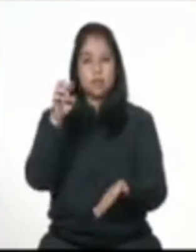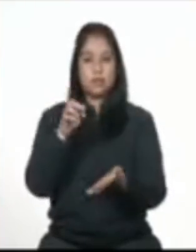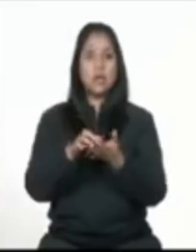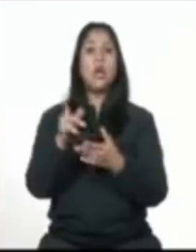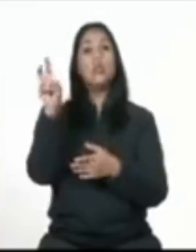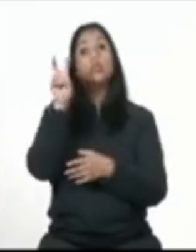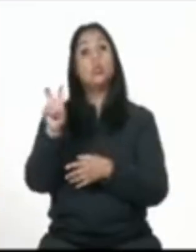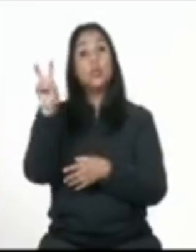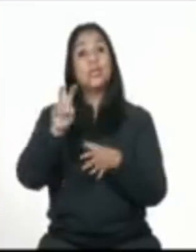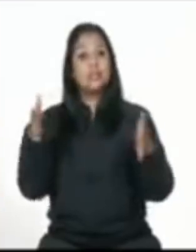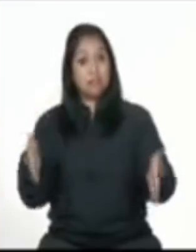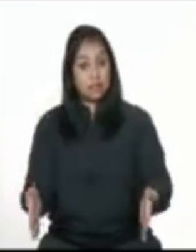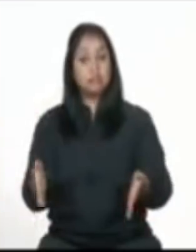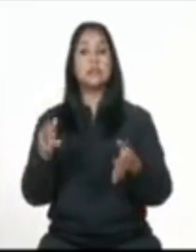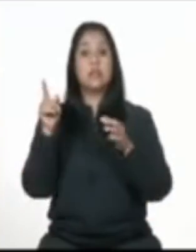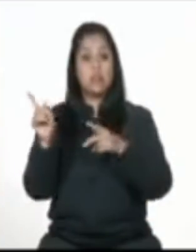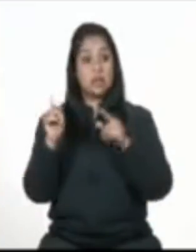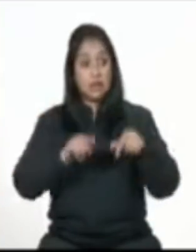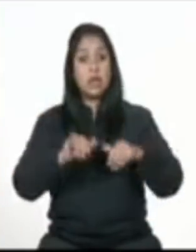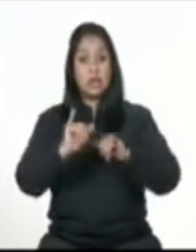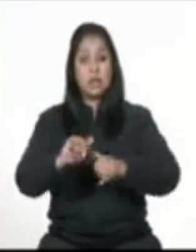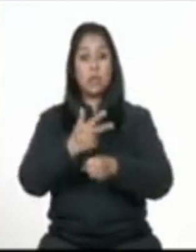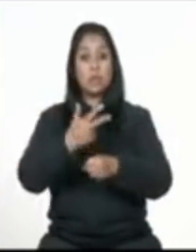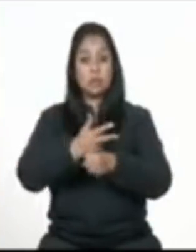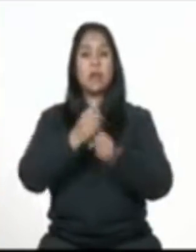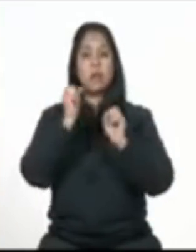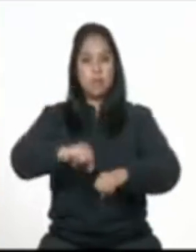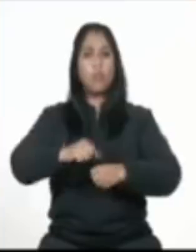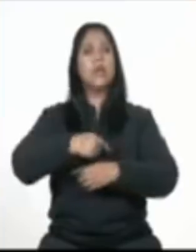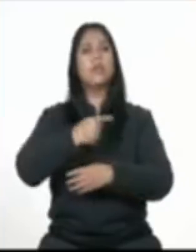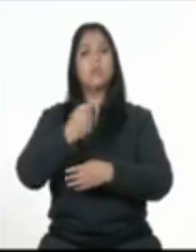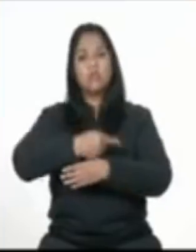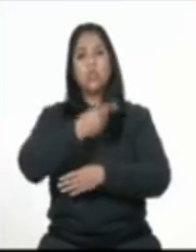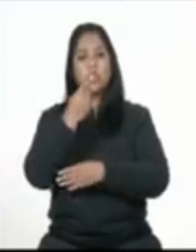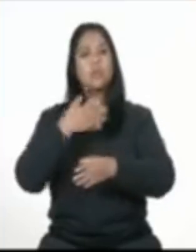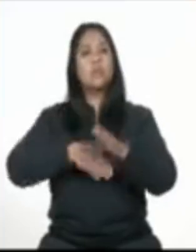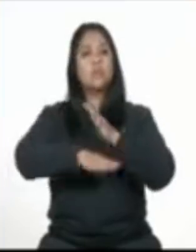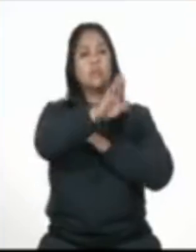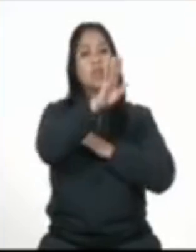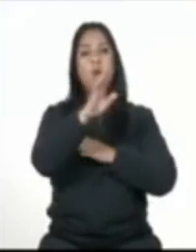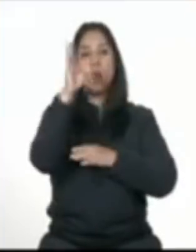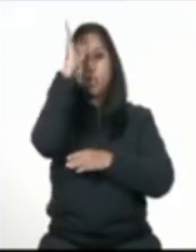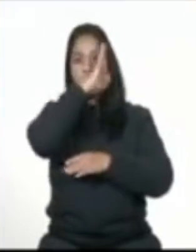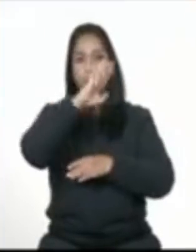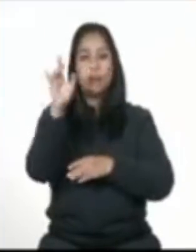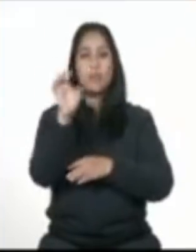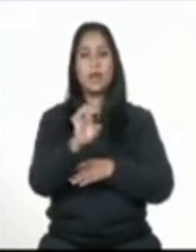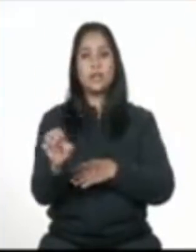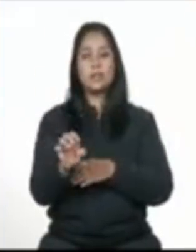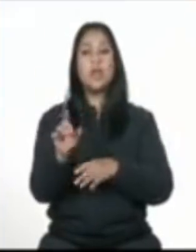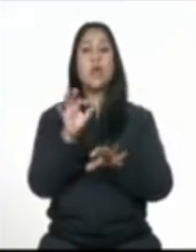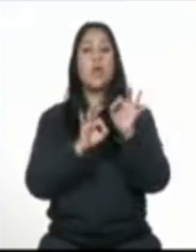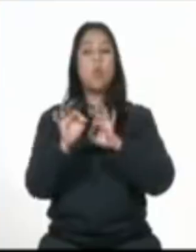que se encuentran en Guatemala podrán salir del país vía las fronteras con Belice o con la República Mexicana.